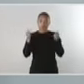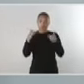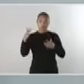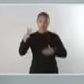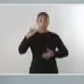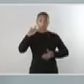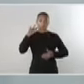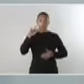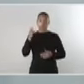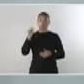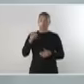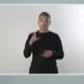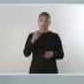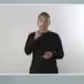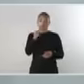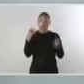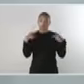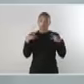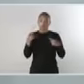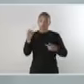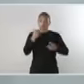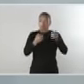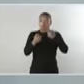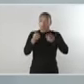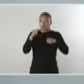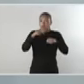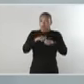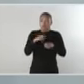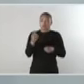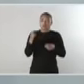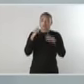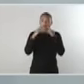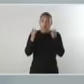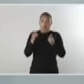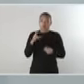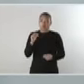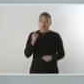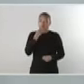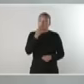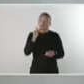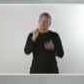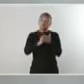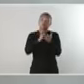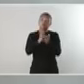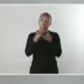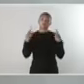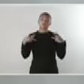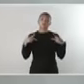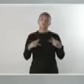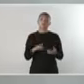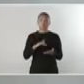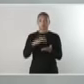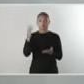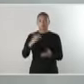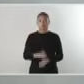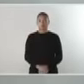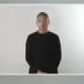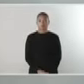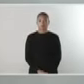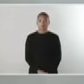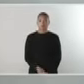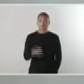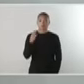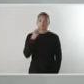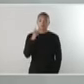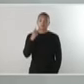Estás totalmente equivocado Dile a los tamaulipecos gracias tiene el uso de la